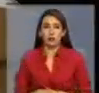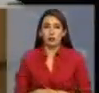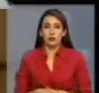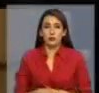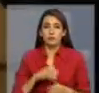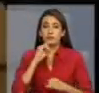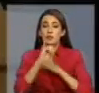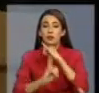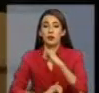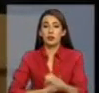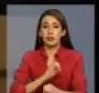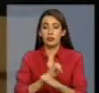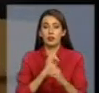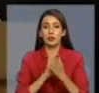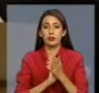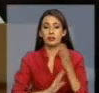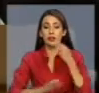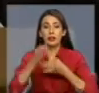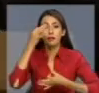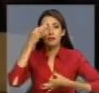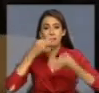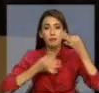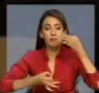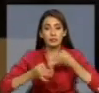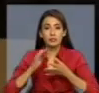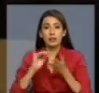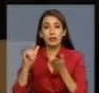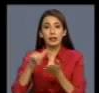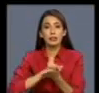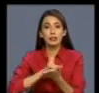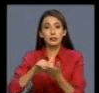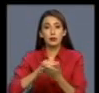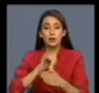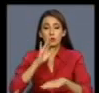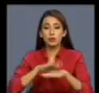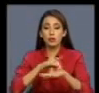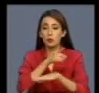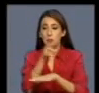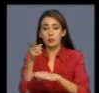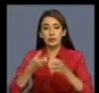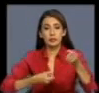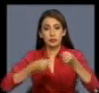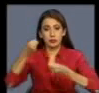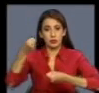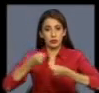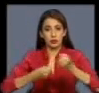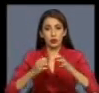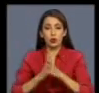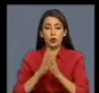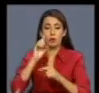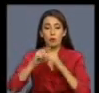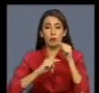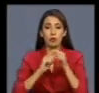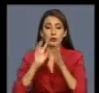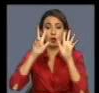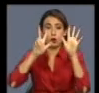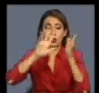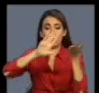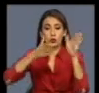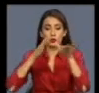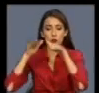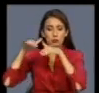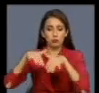Y en lo internacional, el fiscal interino de Nueva York presentó cargos contra el presunto conductor que arrolló y mató a 8 personas, 5 de